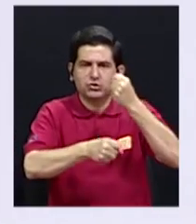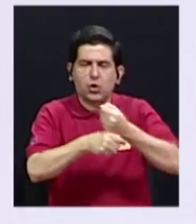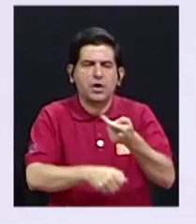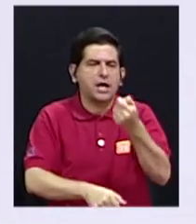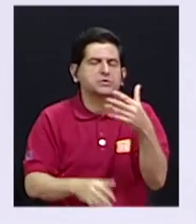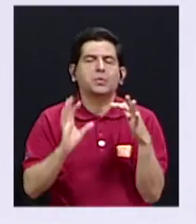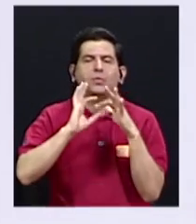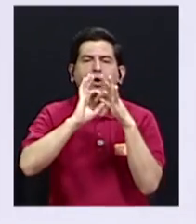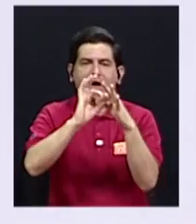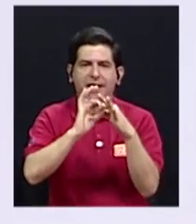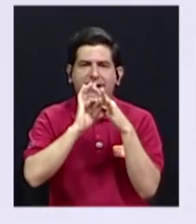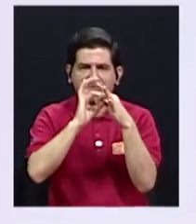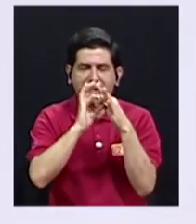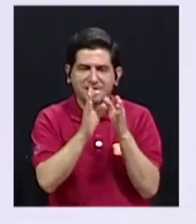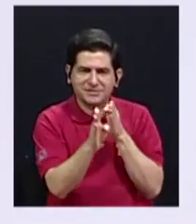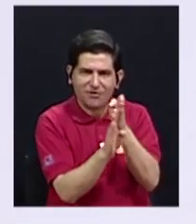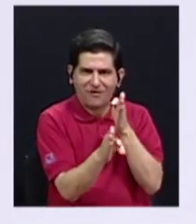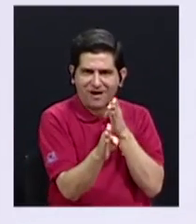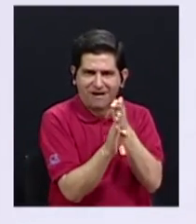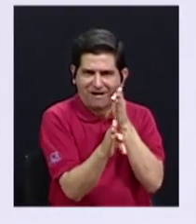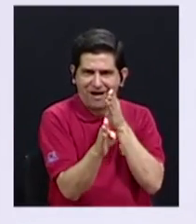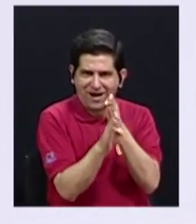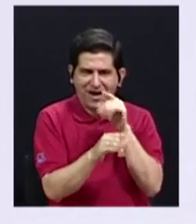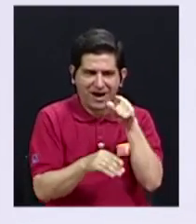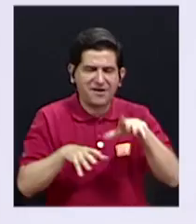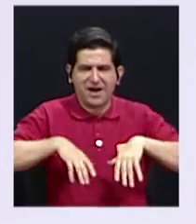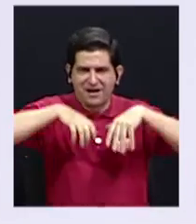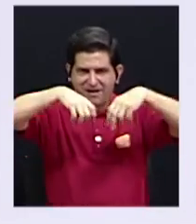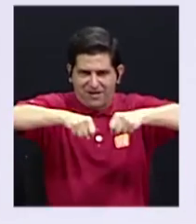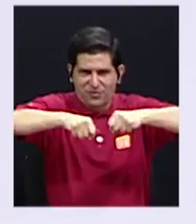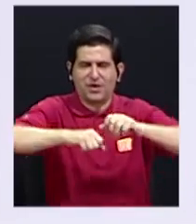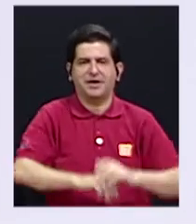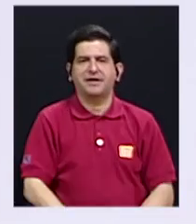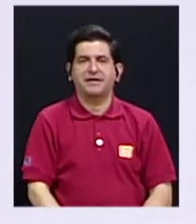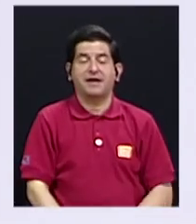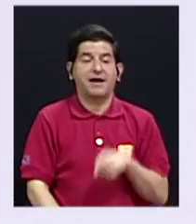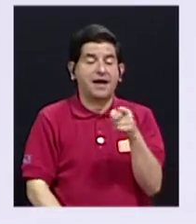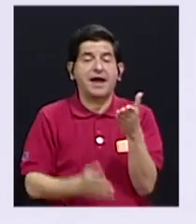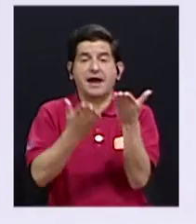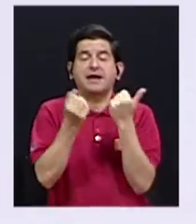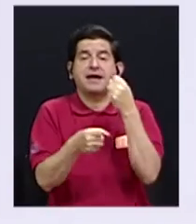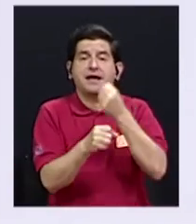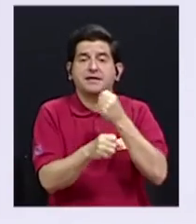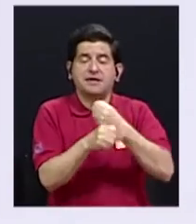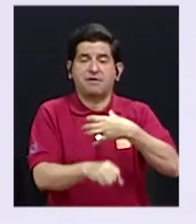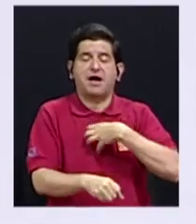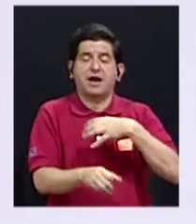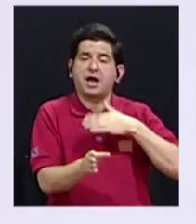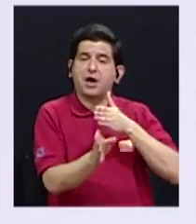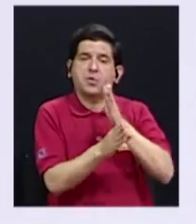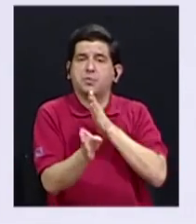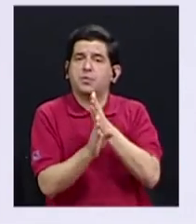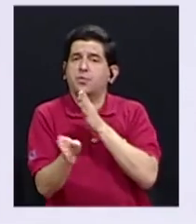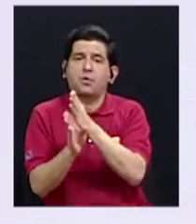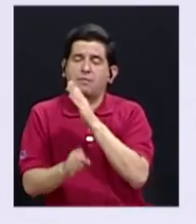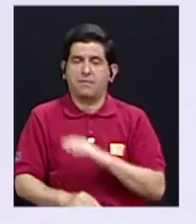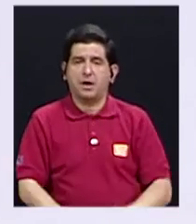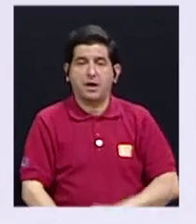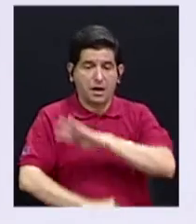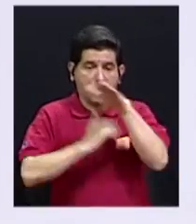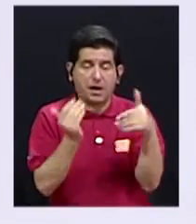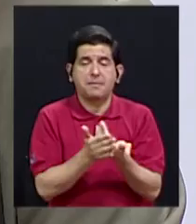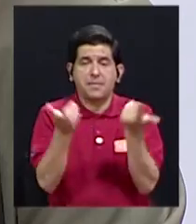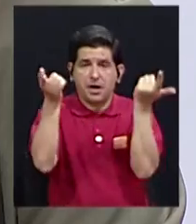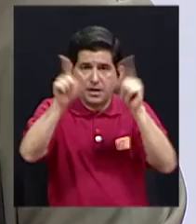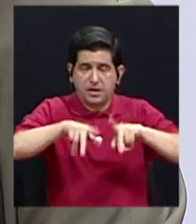poca relación en la carrera de la cual se gradúa queriendo el trabajar en su propia carrera para todos los